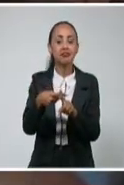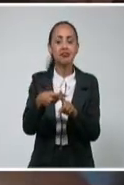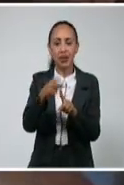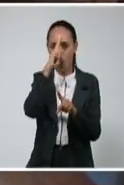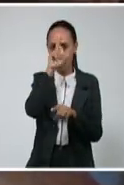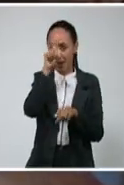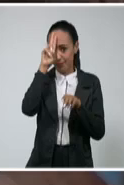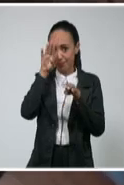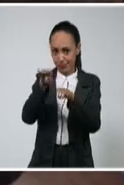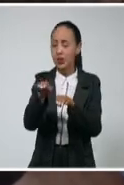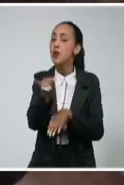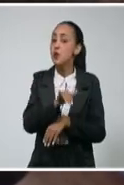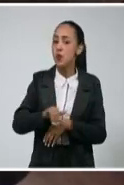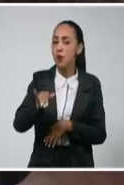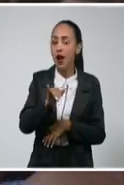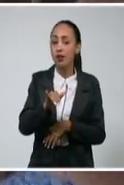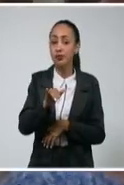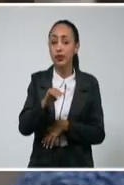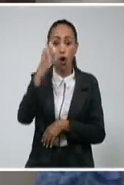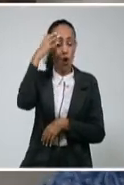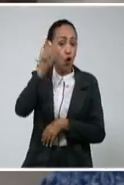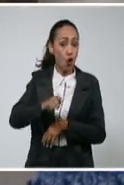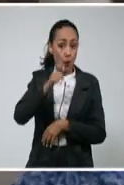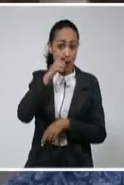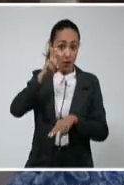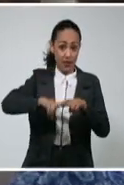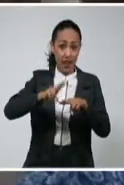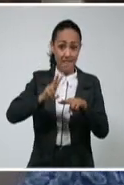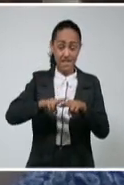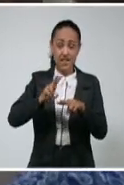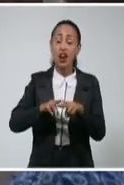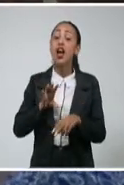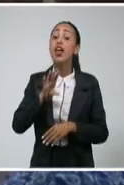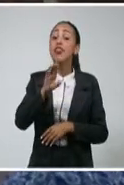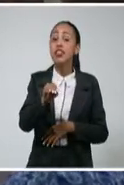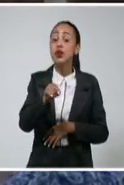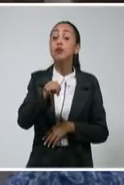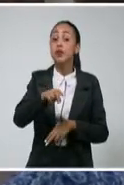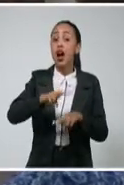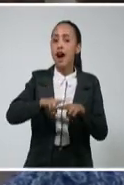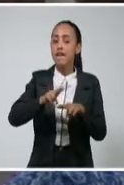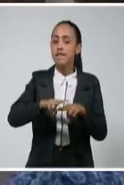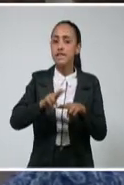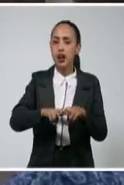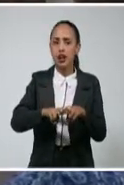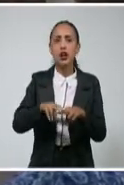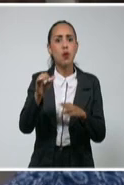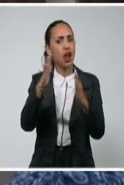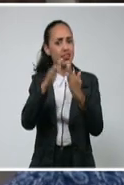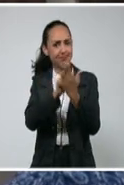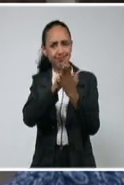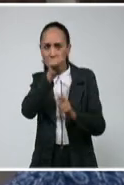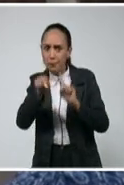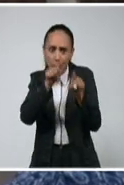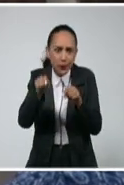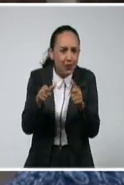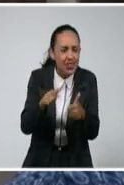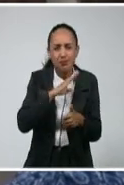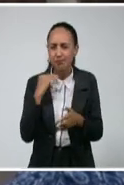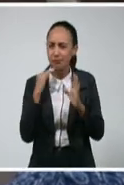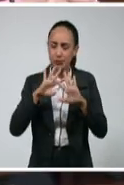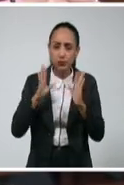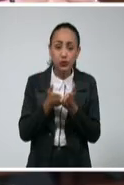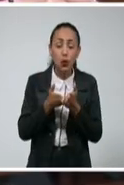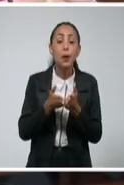hospitales. El gobernador capitalino Reinaldo García Zapata aseguró que en el territorio se avanza en la pesquisa activa, aunque la detección de solo